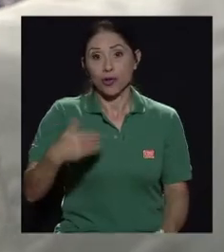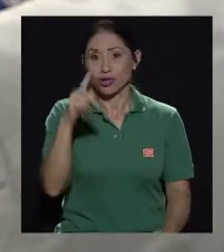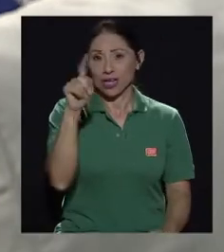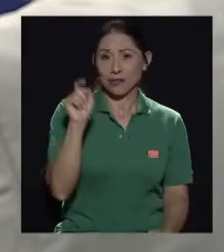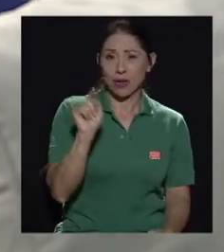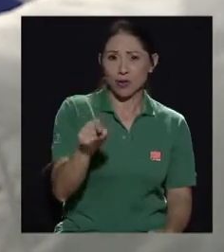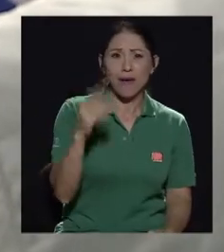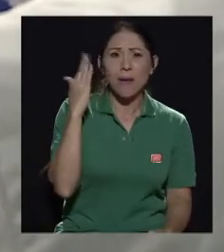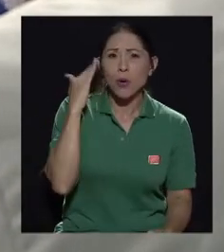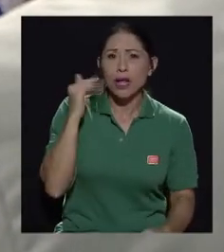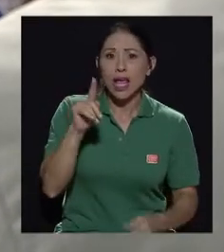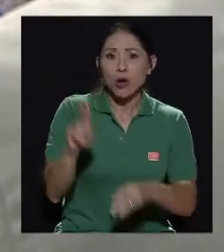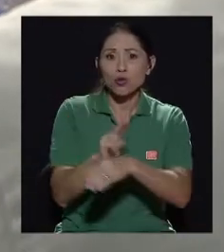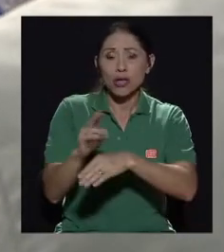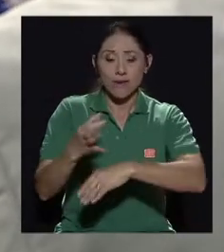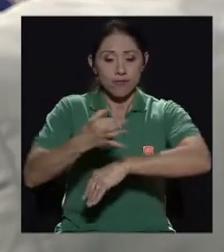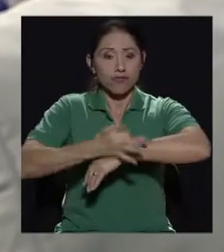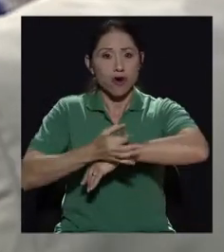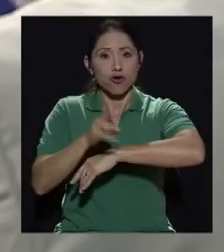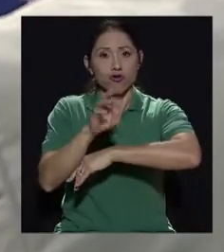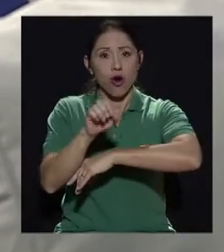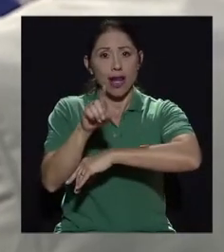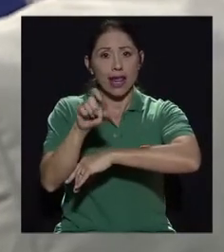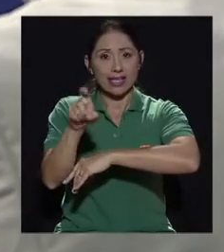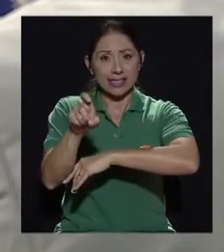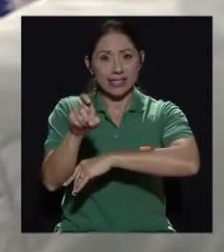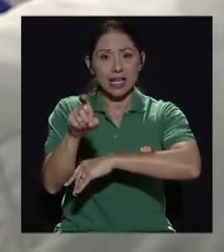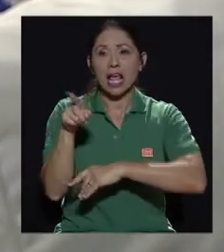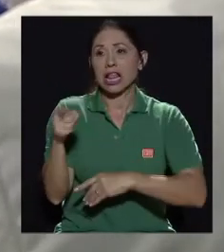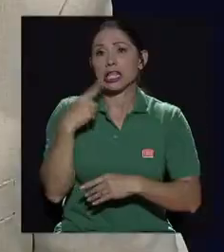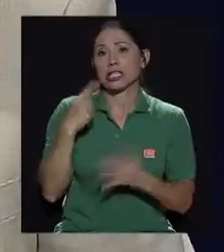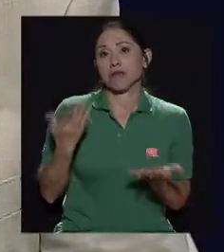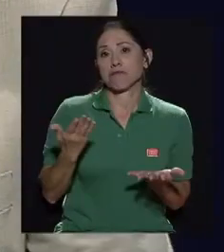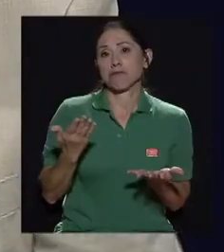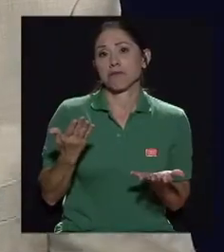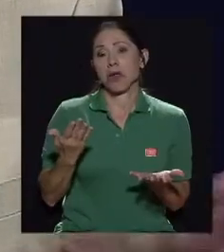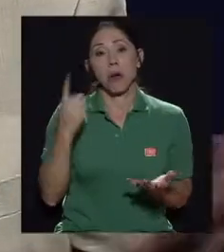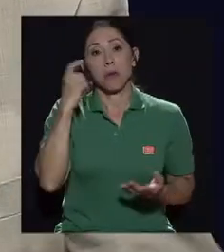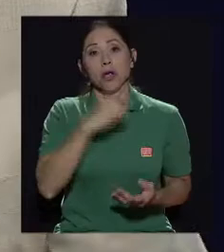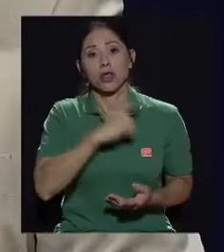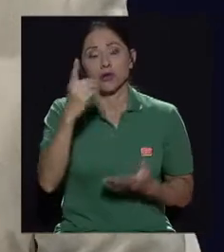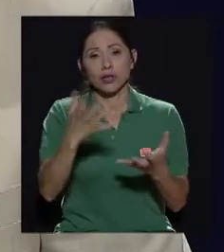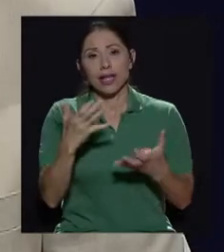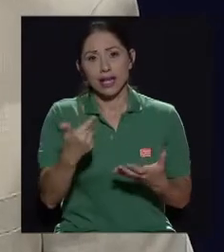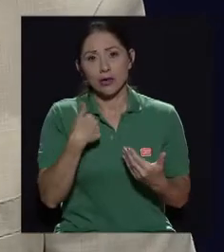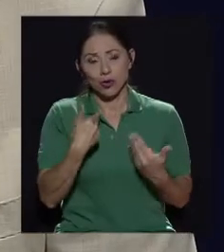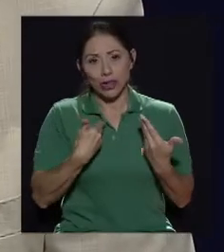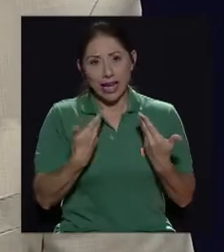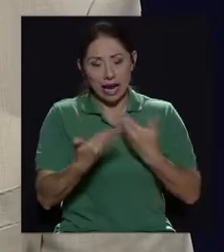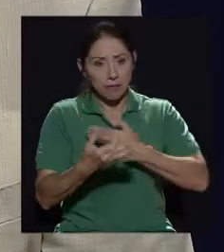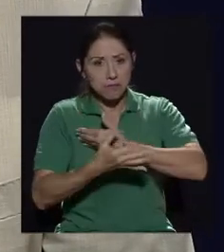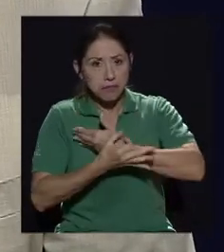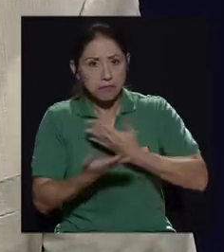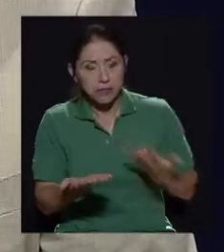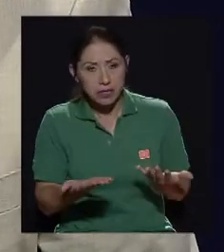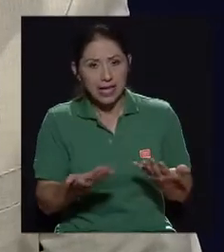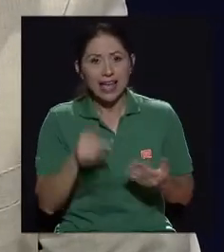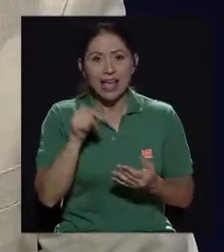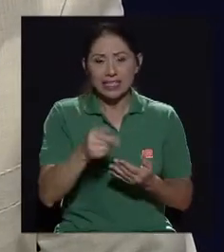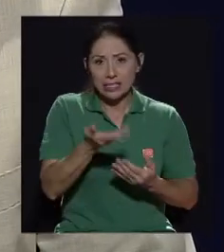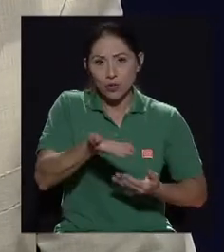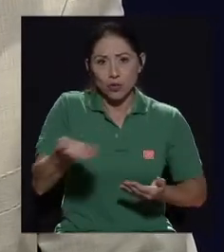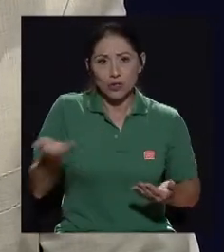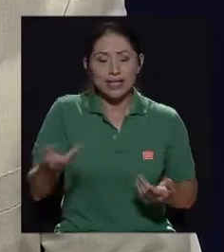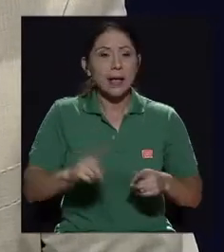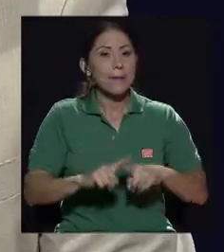se les preguntaba que por qué usaba un rol exento de este tipo llegaba y deciden televisión no tengo un rolex porque dios quiere que yo tenga verdad ese